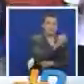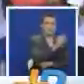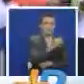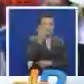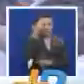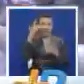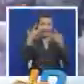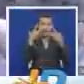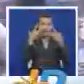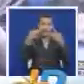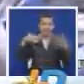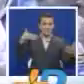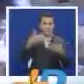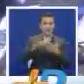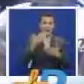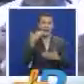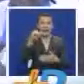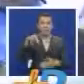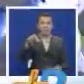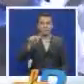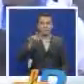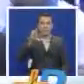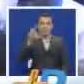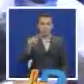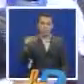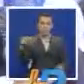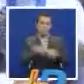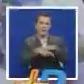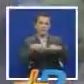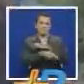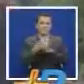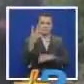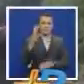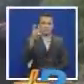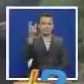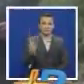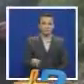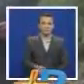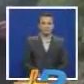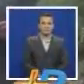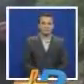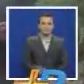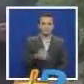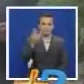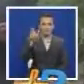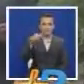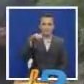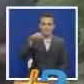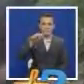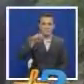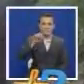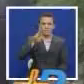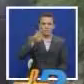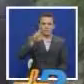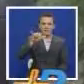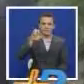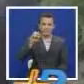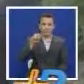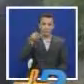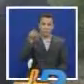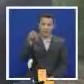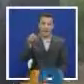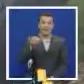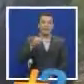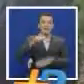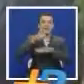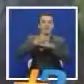armadora Paula Botero como máxima anotadora con 14 goles. Mauricio Correa es el jefe de prensa de la Federación Colombiana de Fútbol. Mañana el